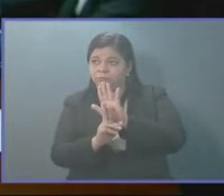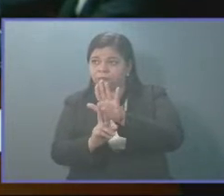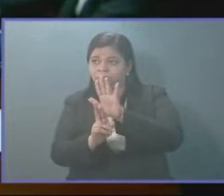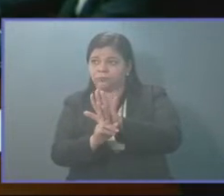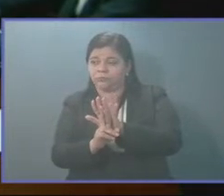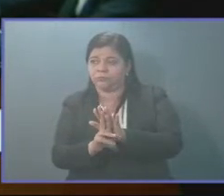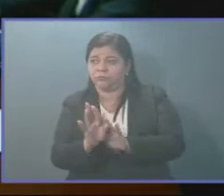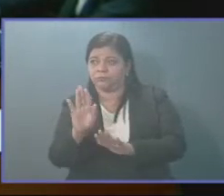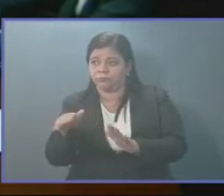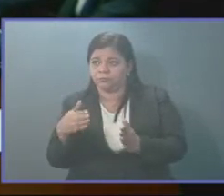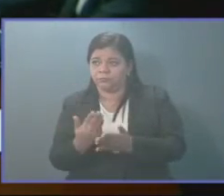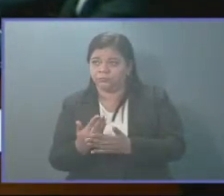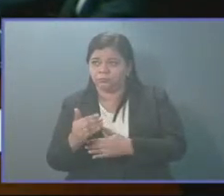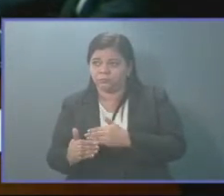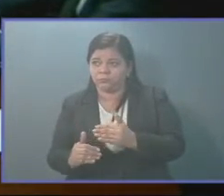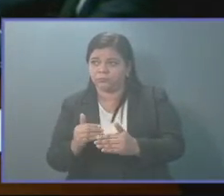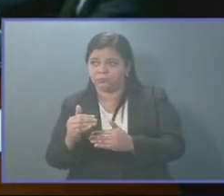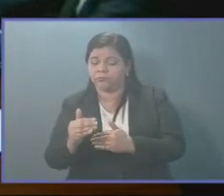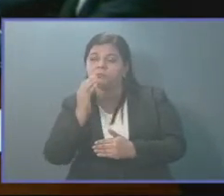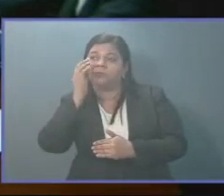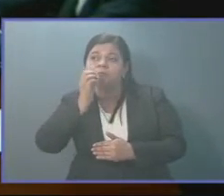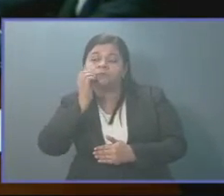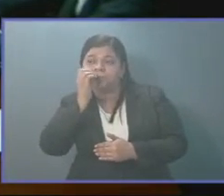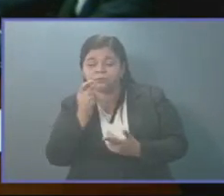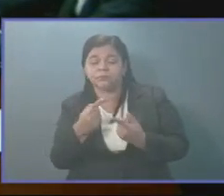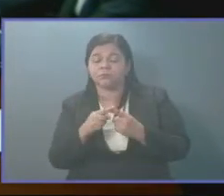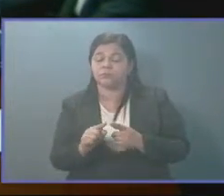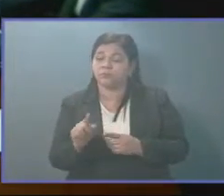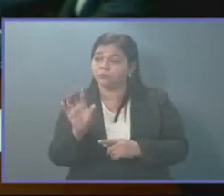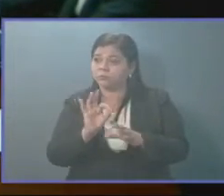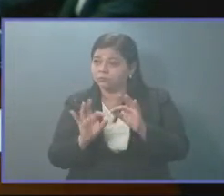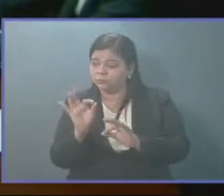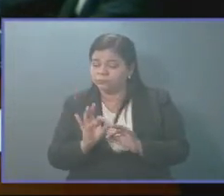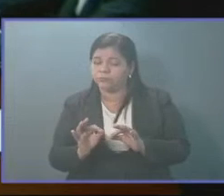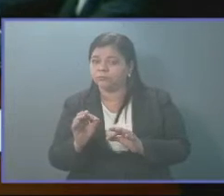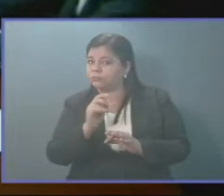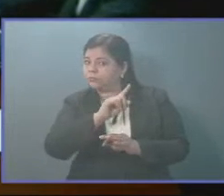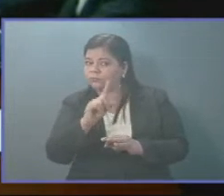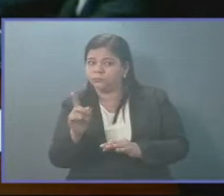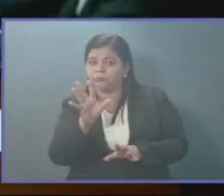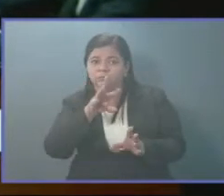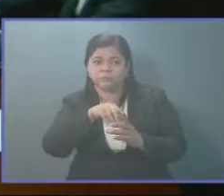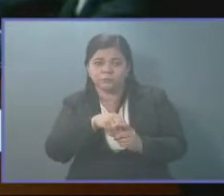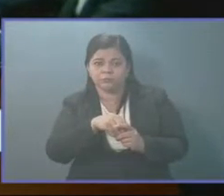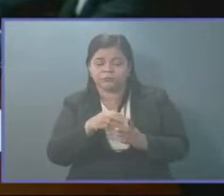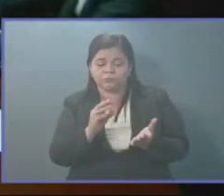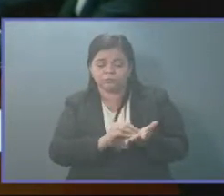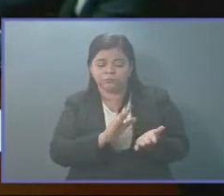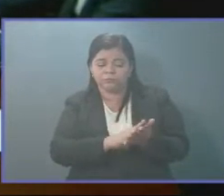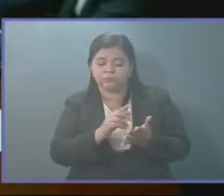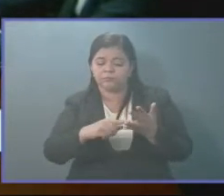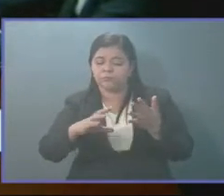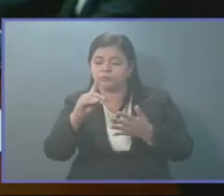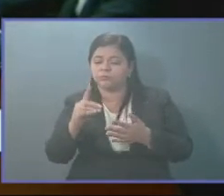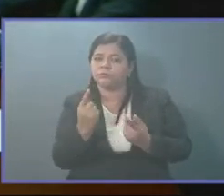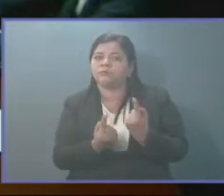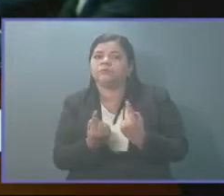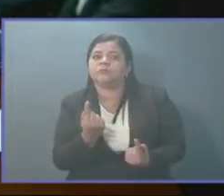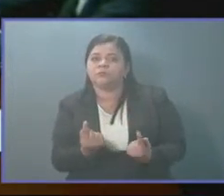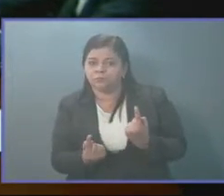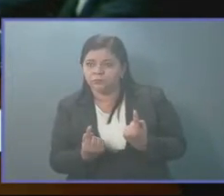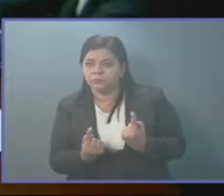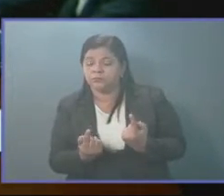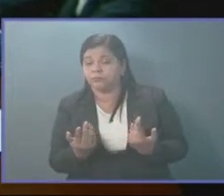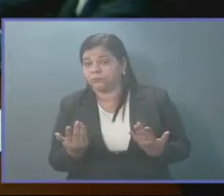las actuaciones procesales serán orales, salvo las excepciones establecidas en este código. Pero ¿cuáles son las excepciones? Entonces,